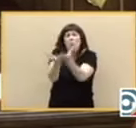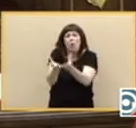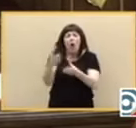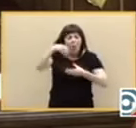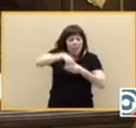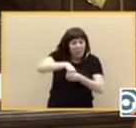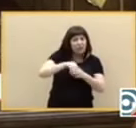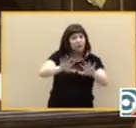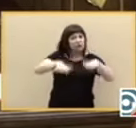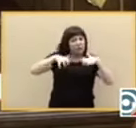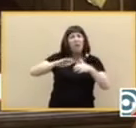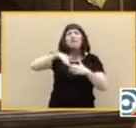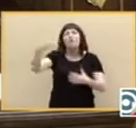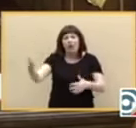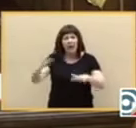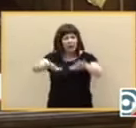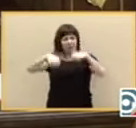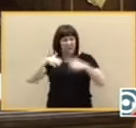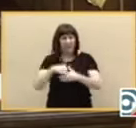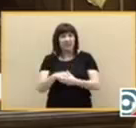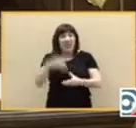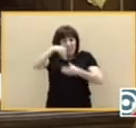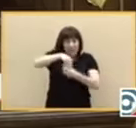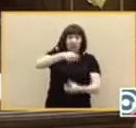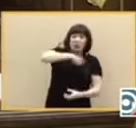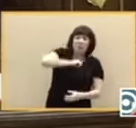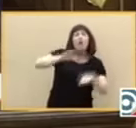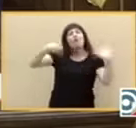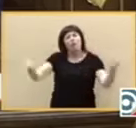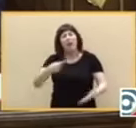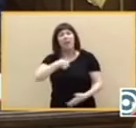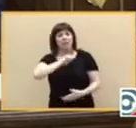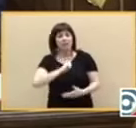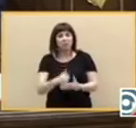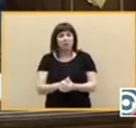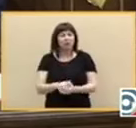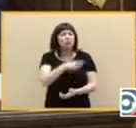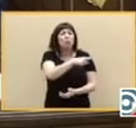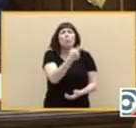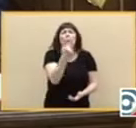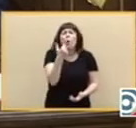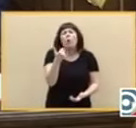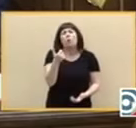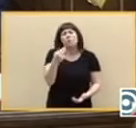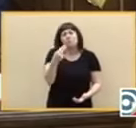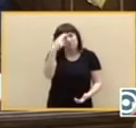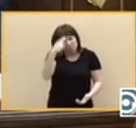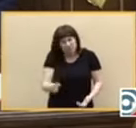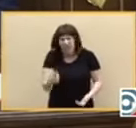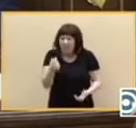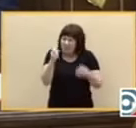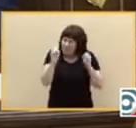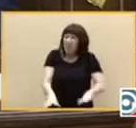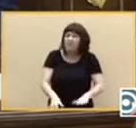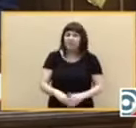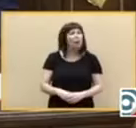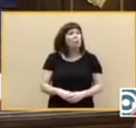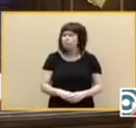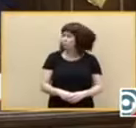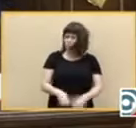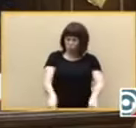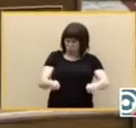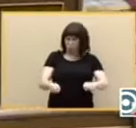nuestro país, no ha tenido ni la decencia política de al menos dimitir. La fortaleza de las instituciones